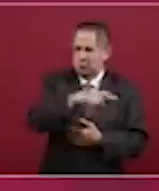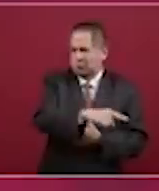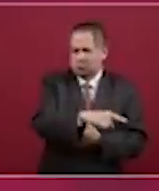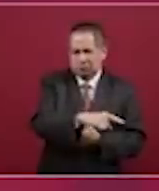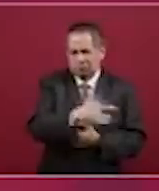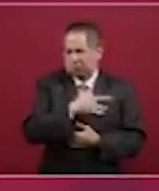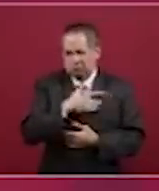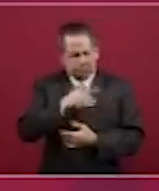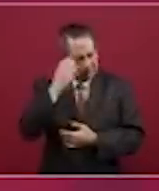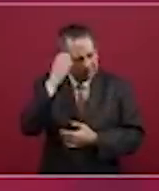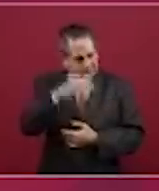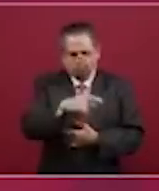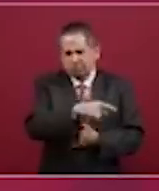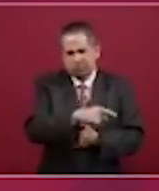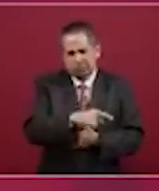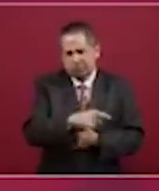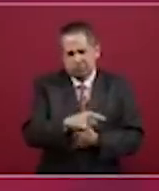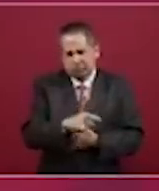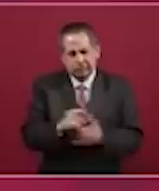porque